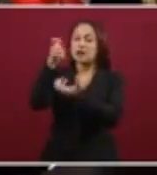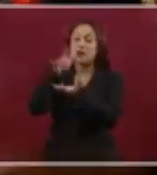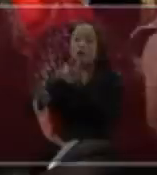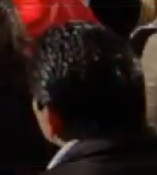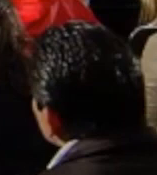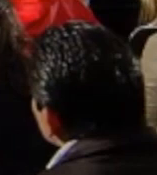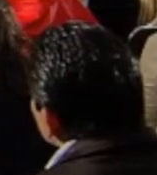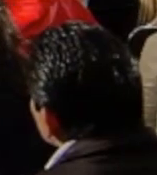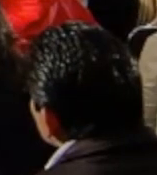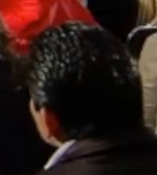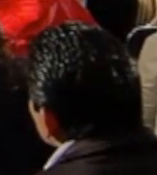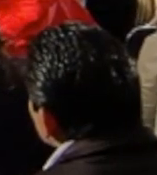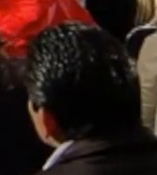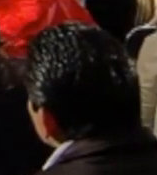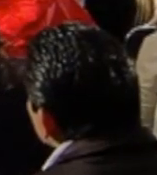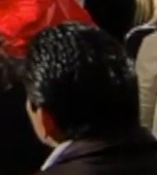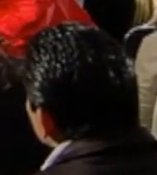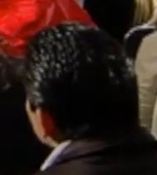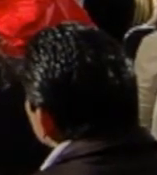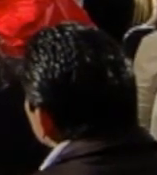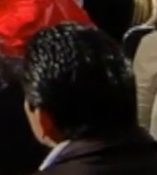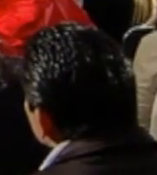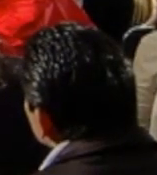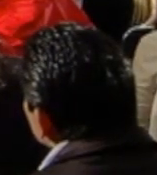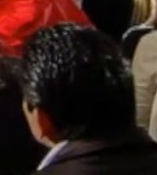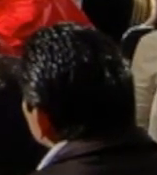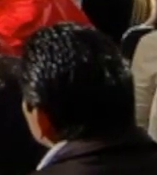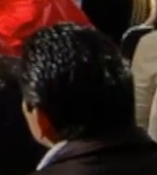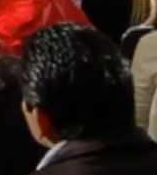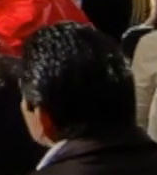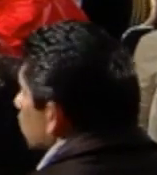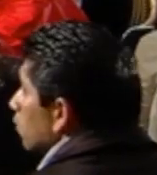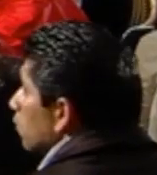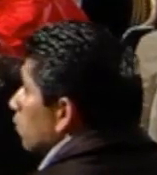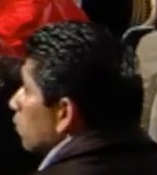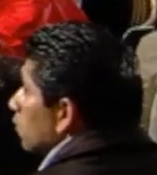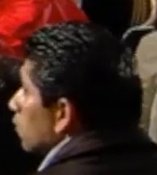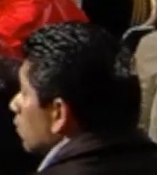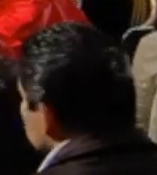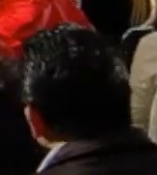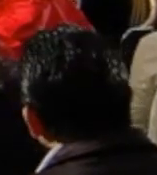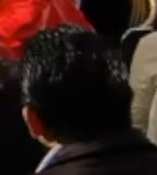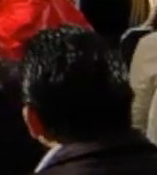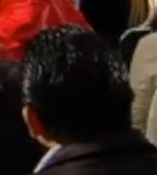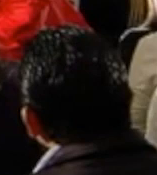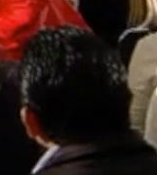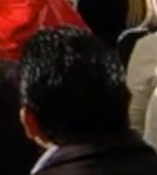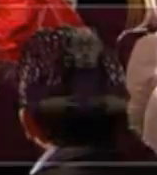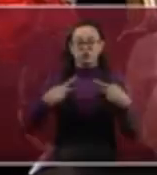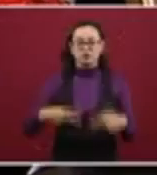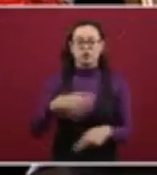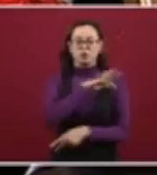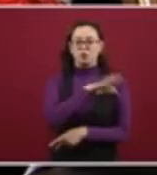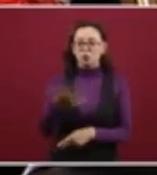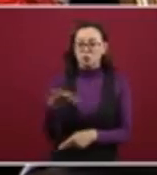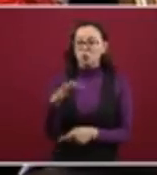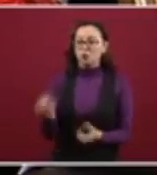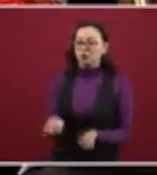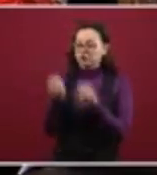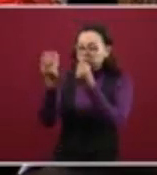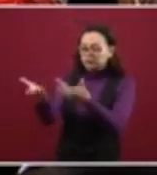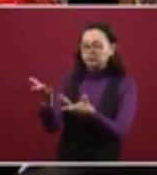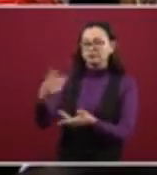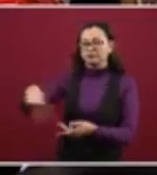se ha entregado apenas el 51% del fertilizante, para que esa gente sí tenga acceso a este producto y pueda mejorar